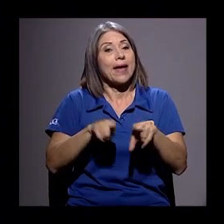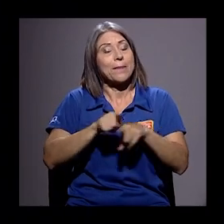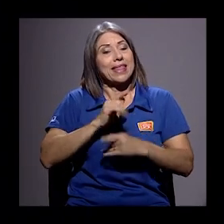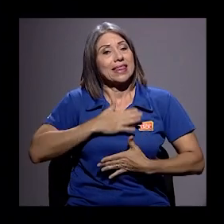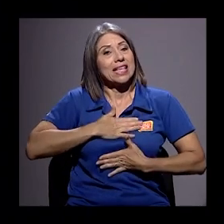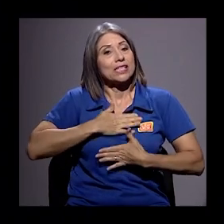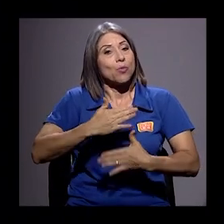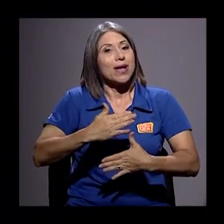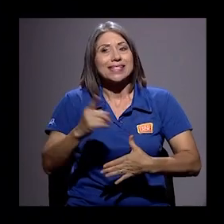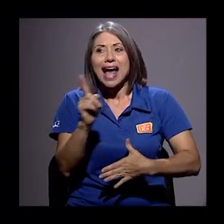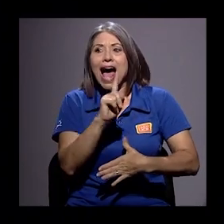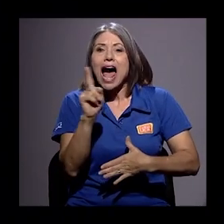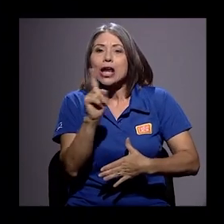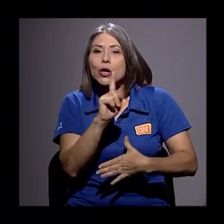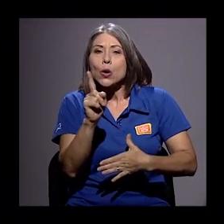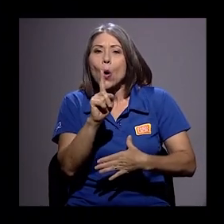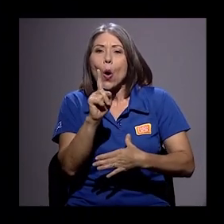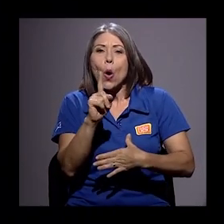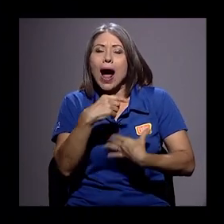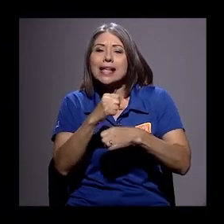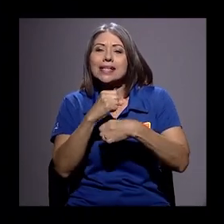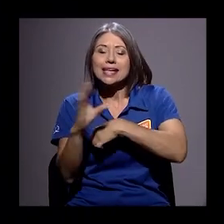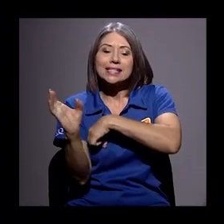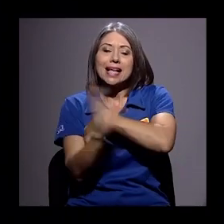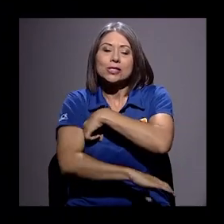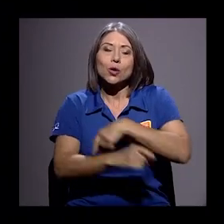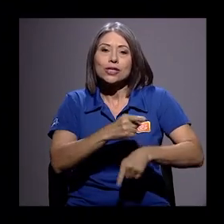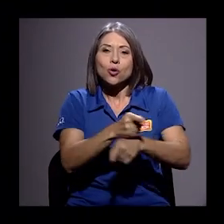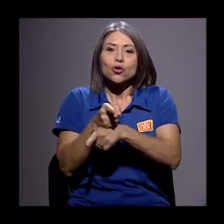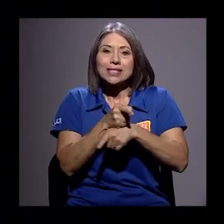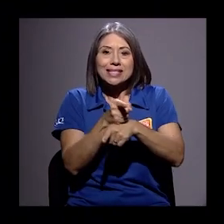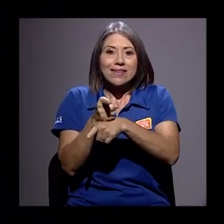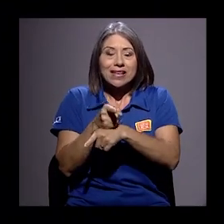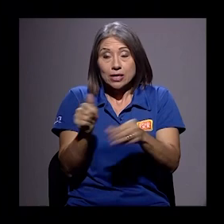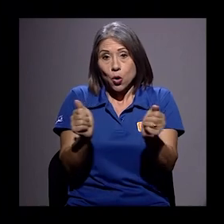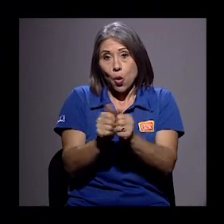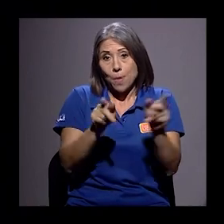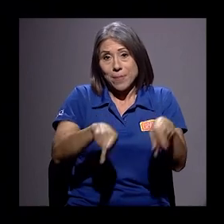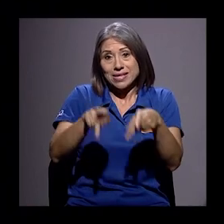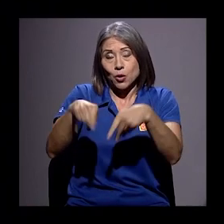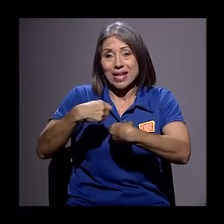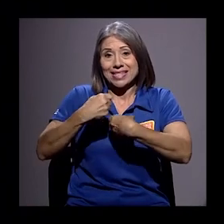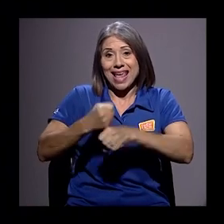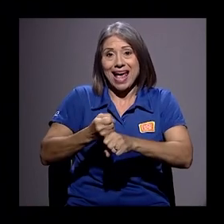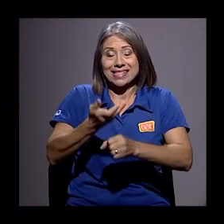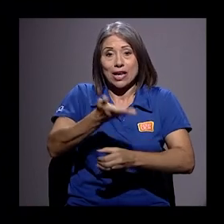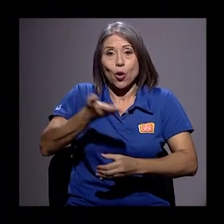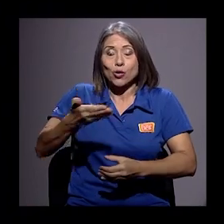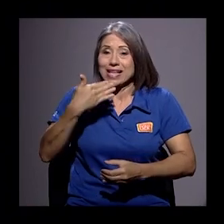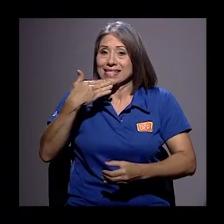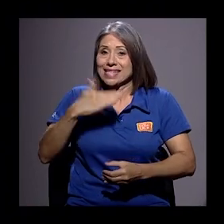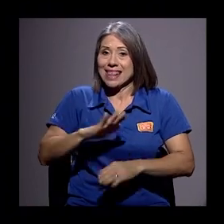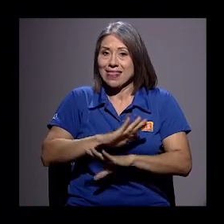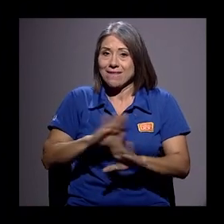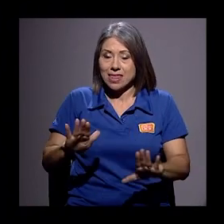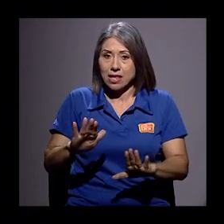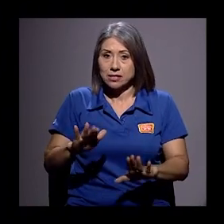no buscar sanciones correctivas o procesos correctivos ante personas que hacen cosas indebidas